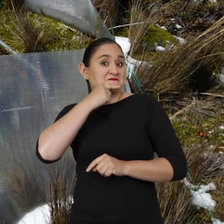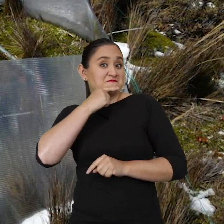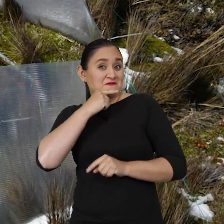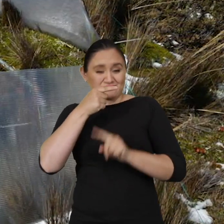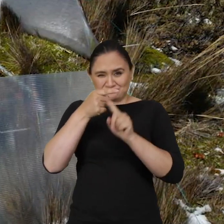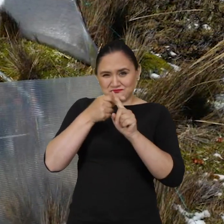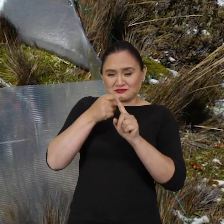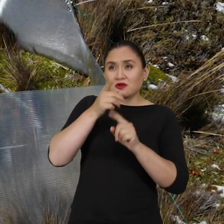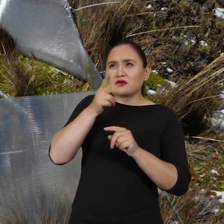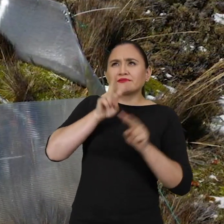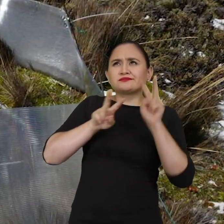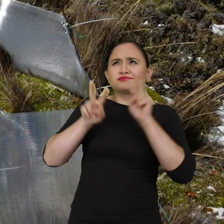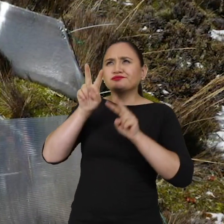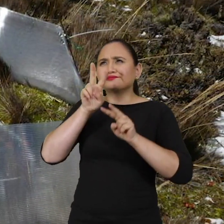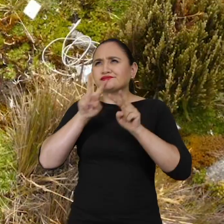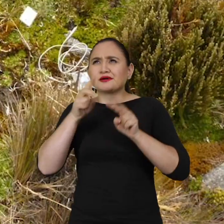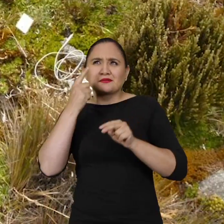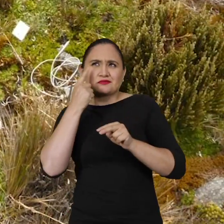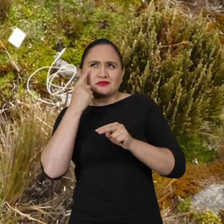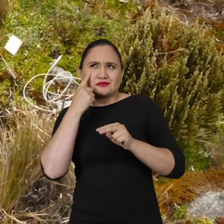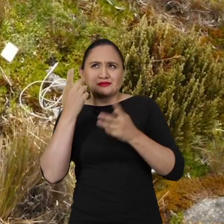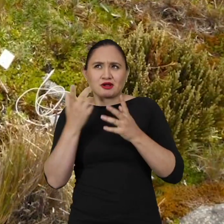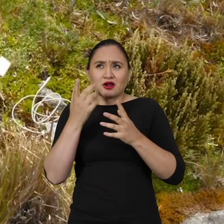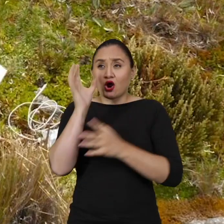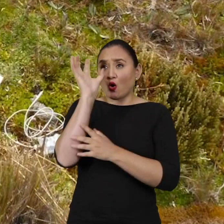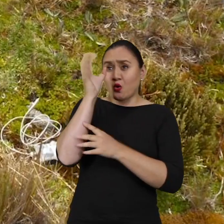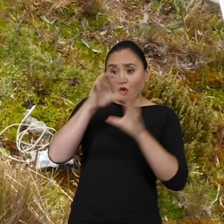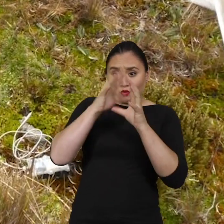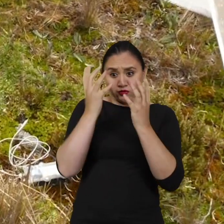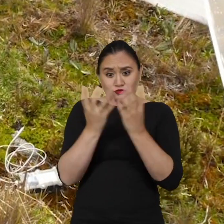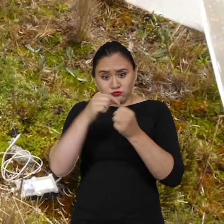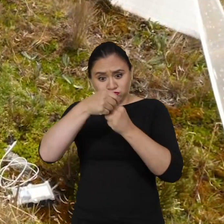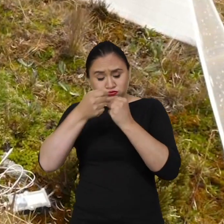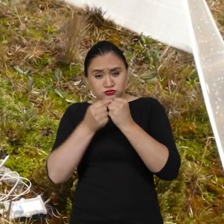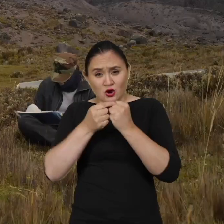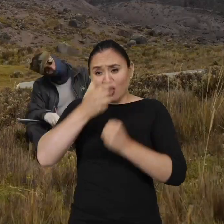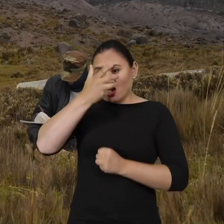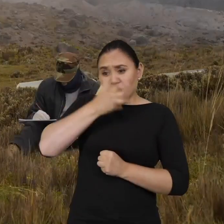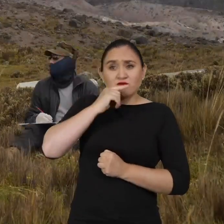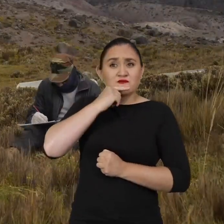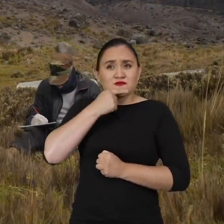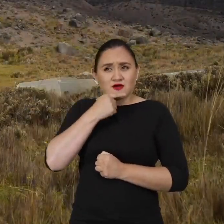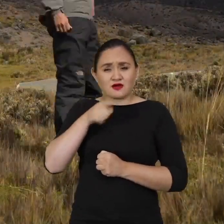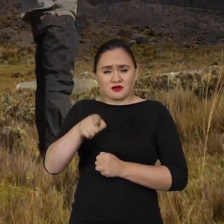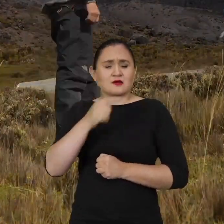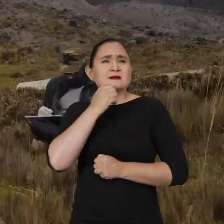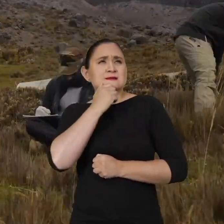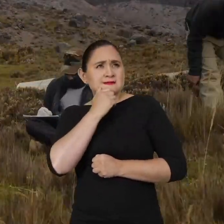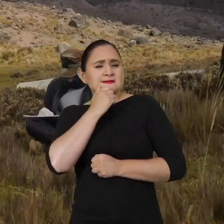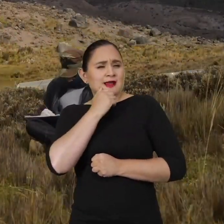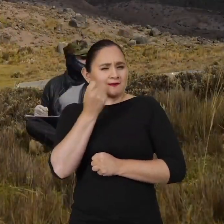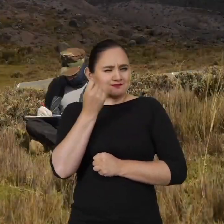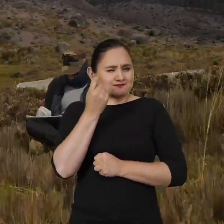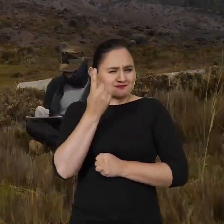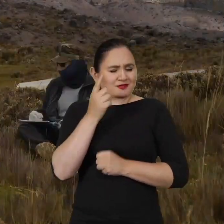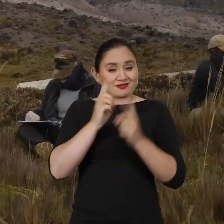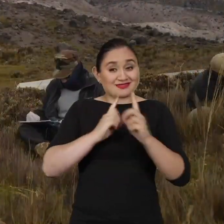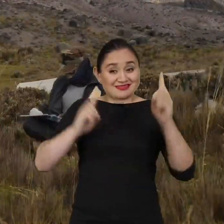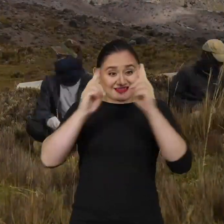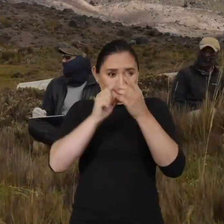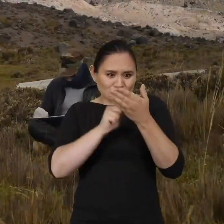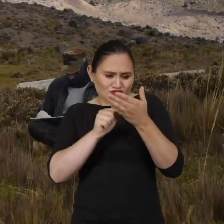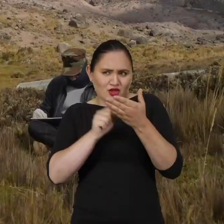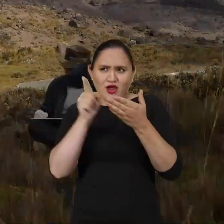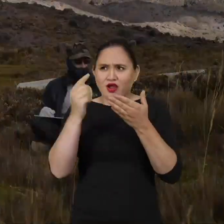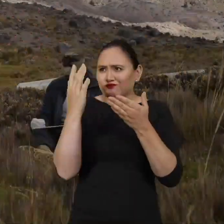esto simulamos a corto plazo los efectos del aumento de la temperatura global. Con estos resultados, nosotros esperamos entender cuál